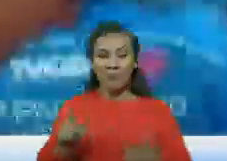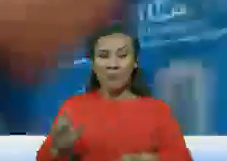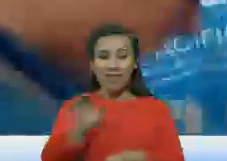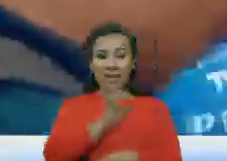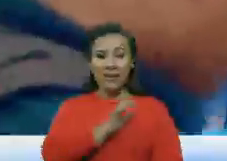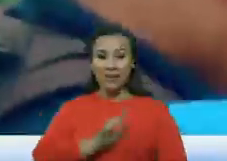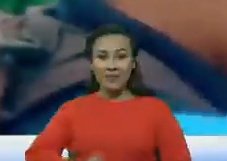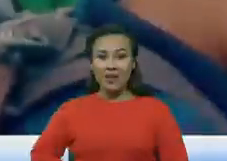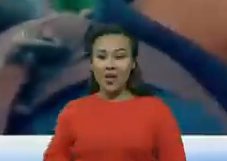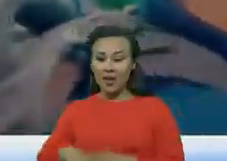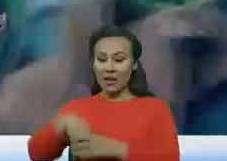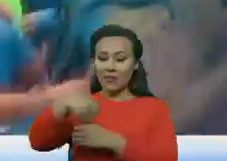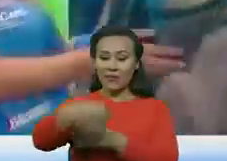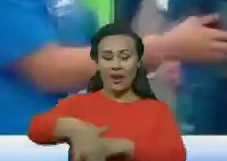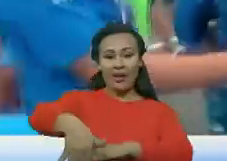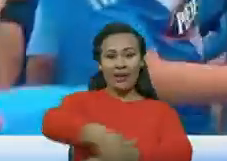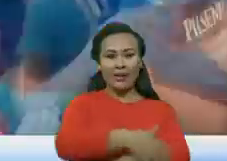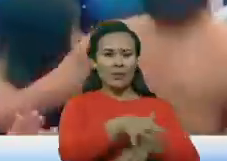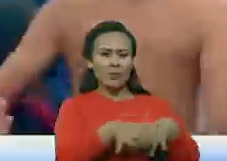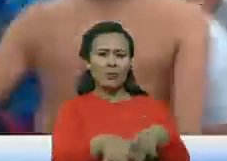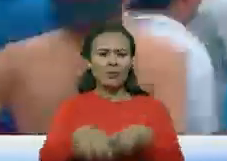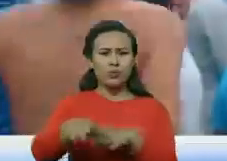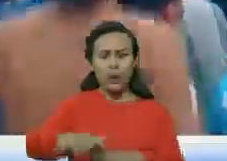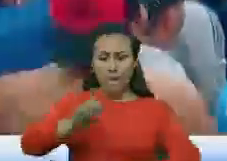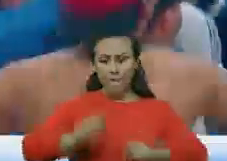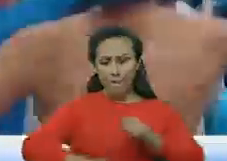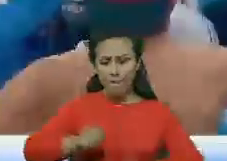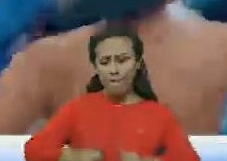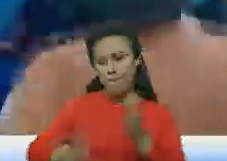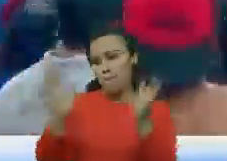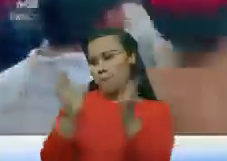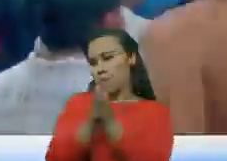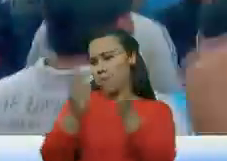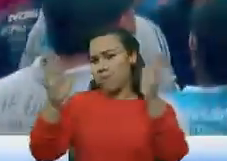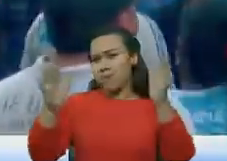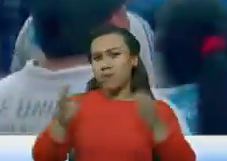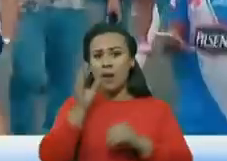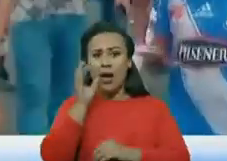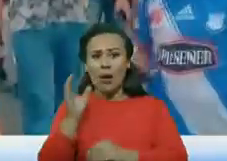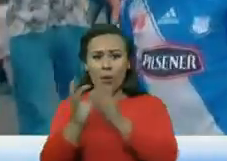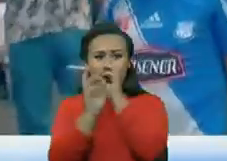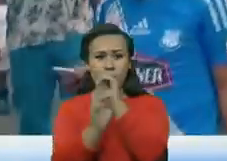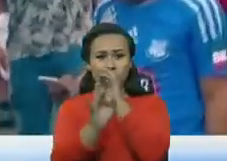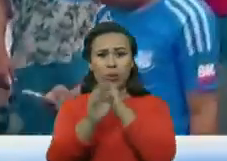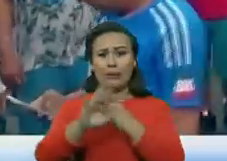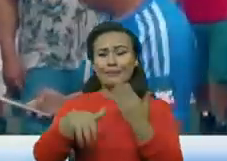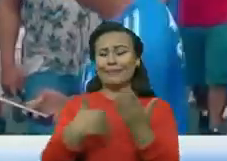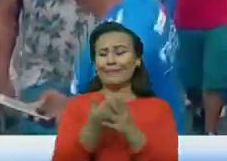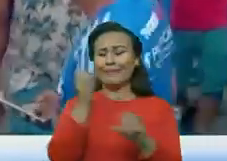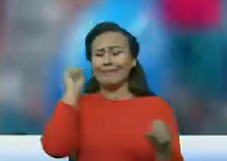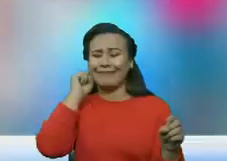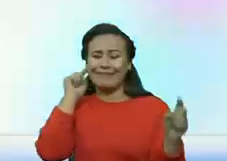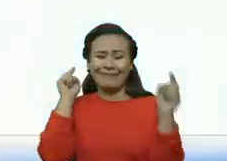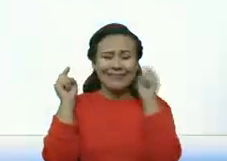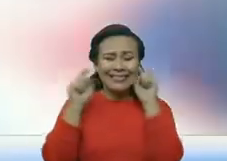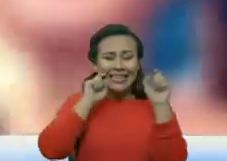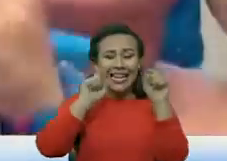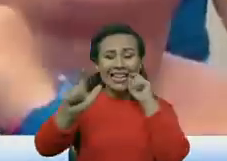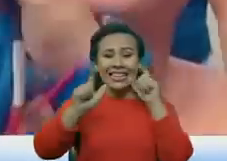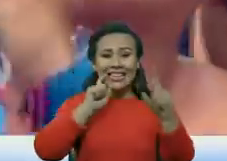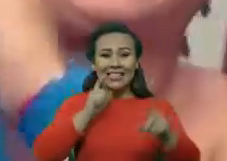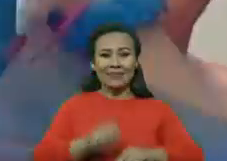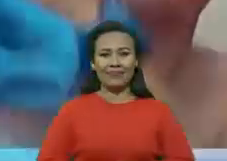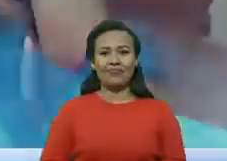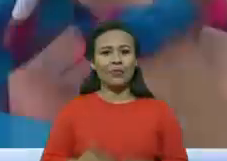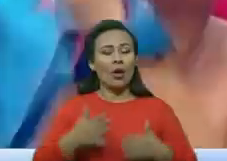las calles de Manabí para festejar acompañados con tambores, bombos y trompetas el título número 14 del equipo eléctrico. La